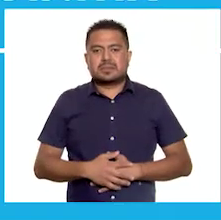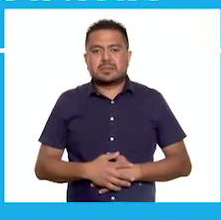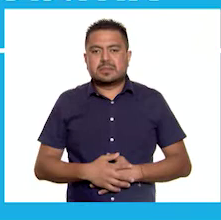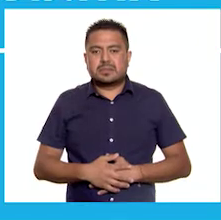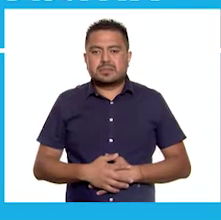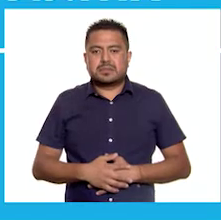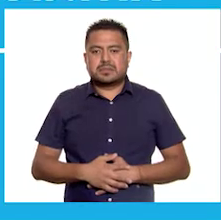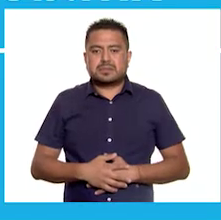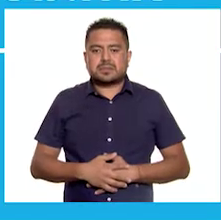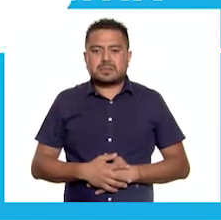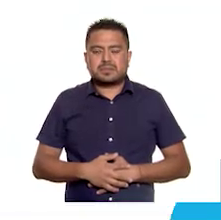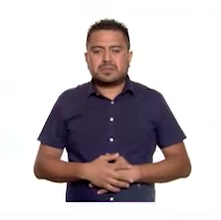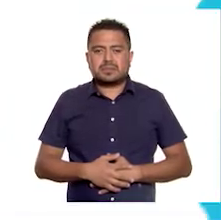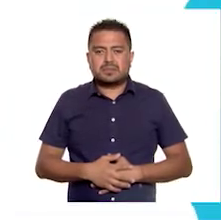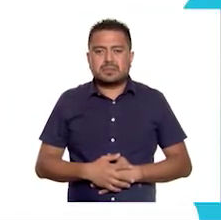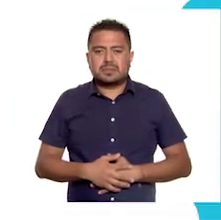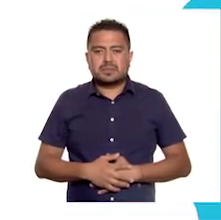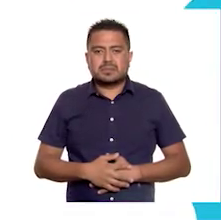conaliteg.cep.gob.mx.